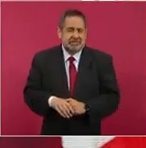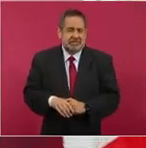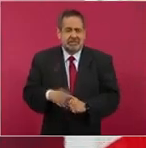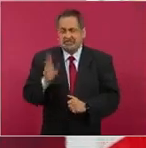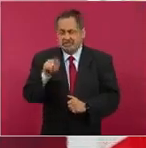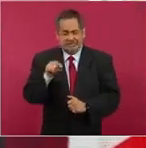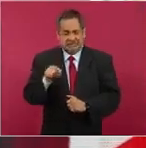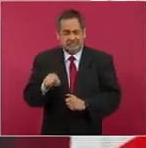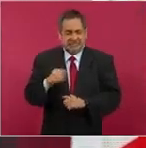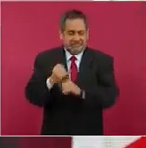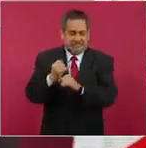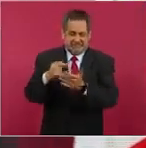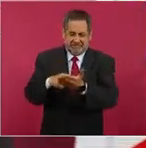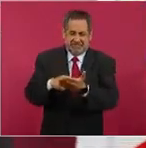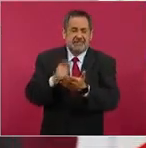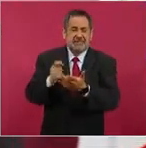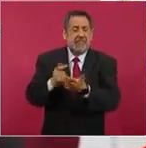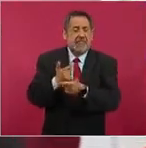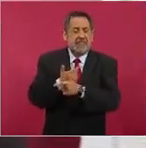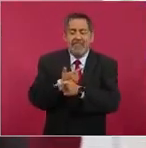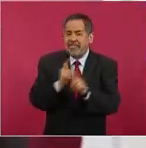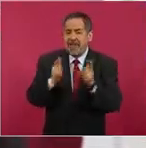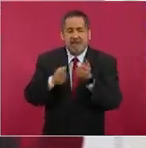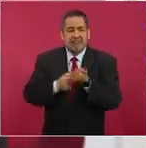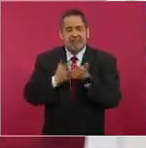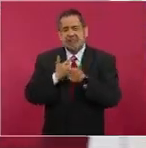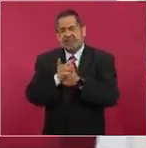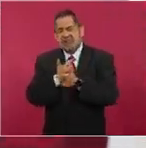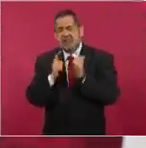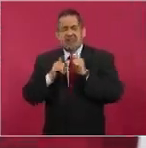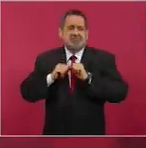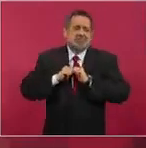pero es libertad.